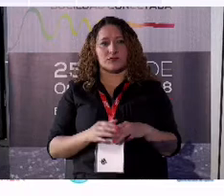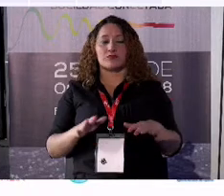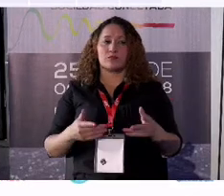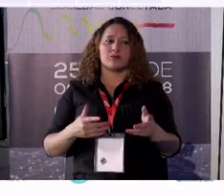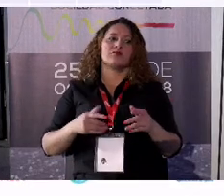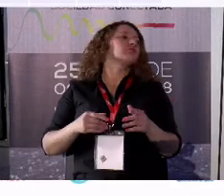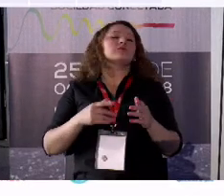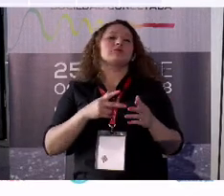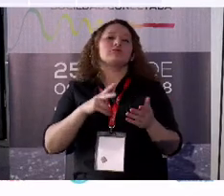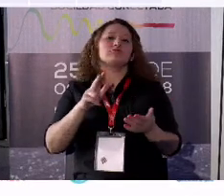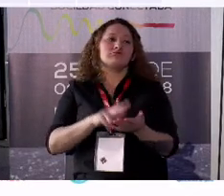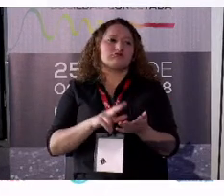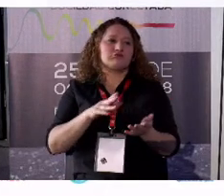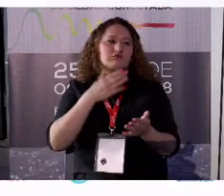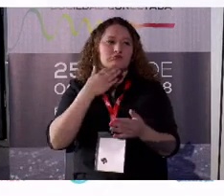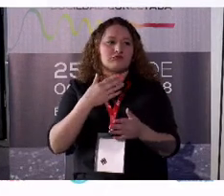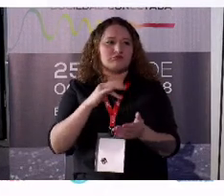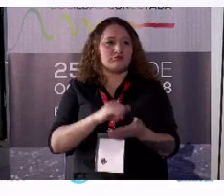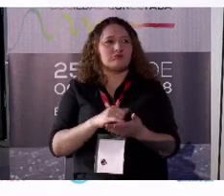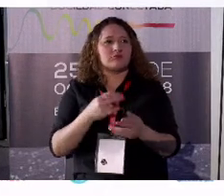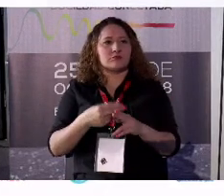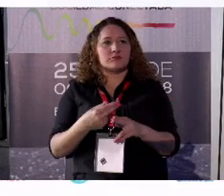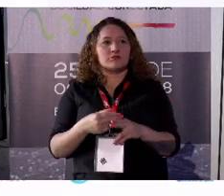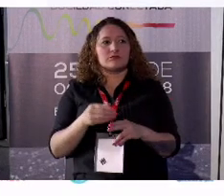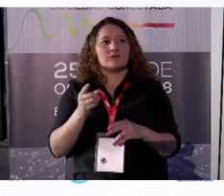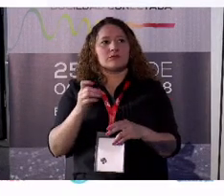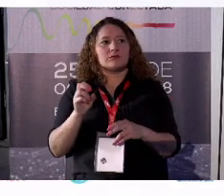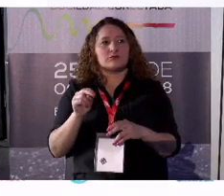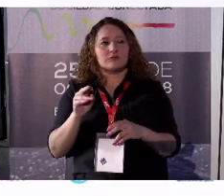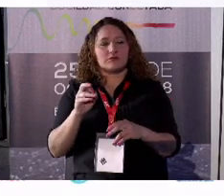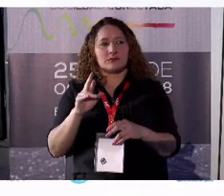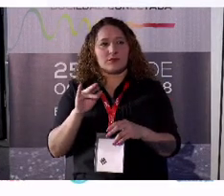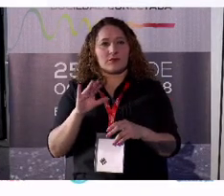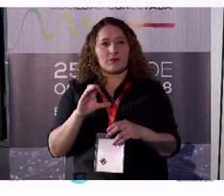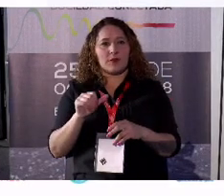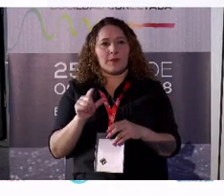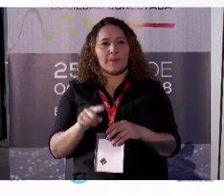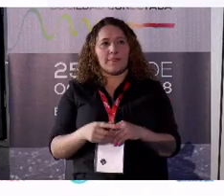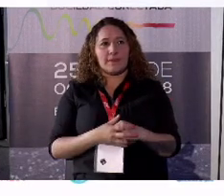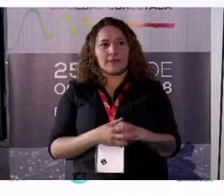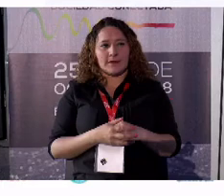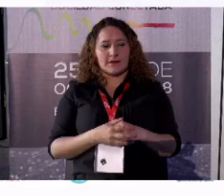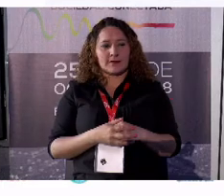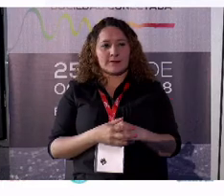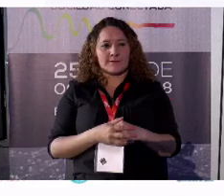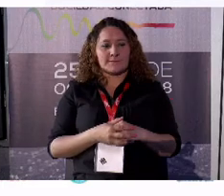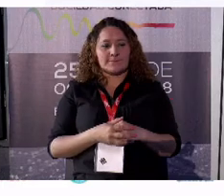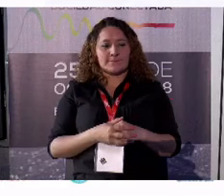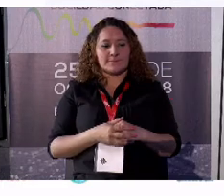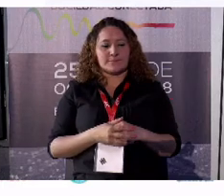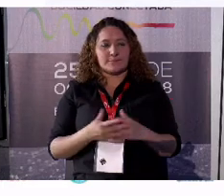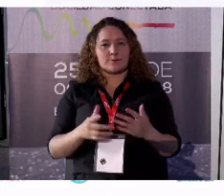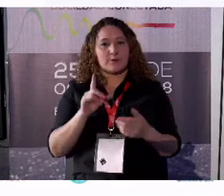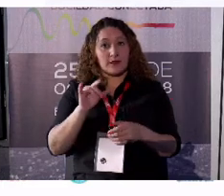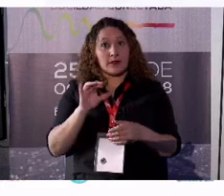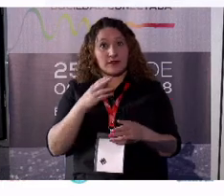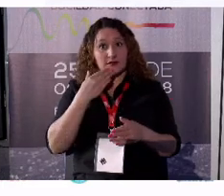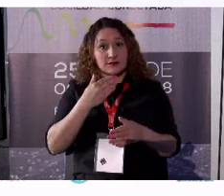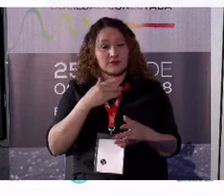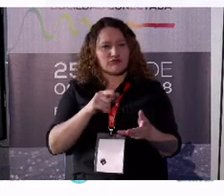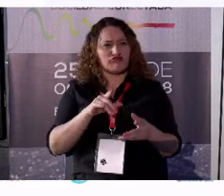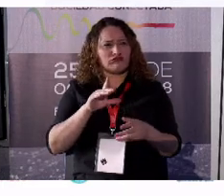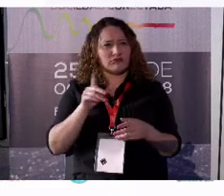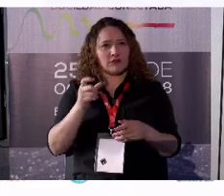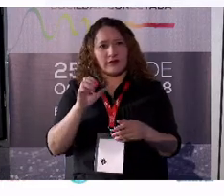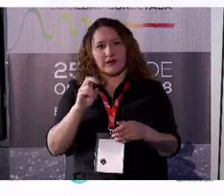etapa se llaman genéricas, las licencias en esta etapa se llaman genéricas, básicamente no le